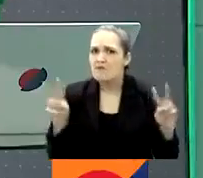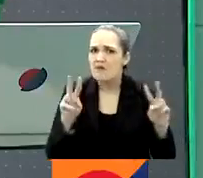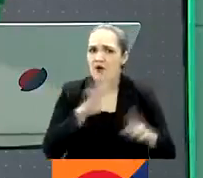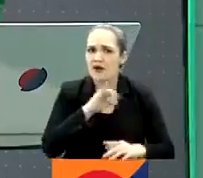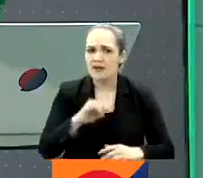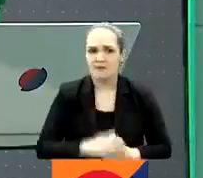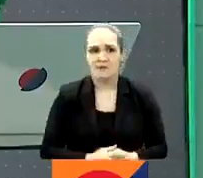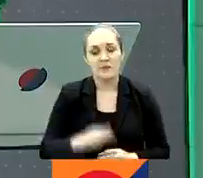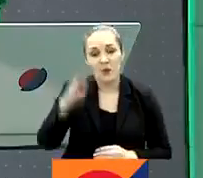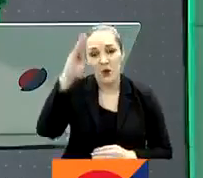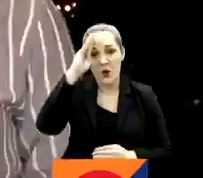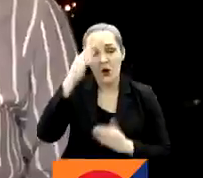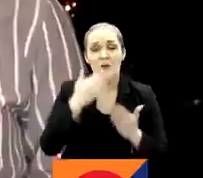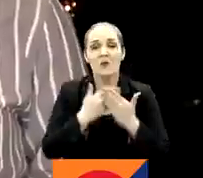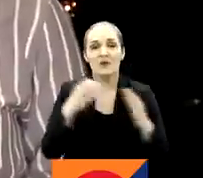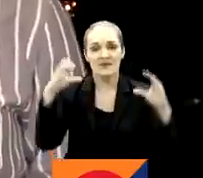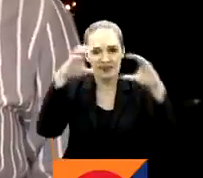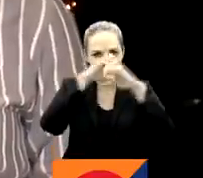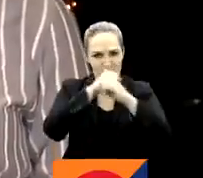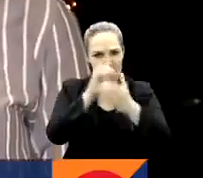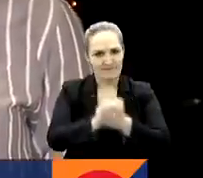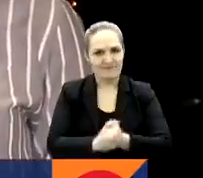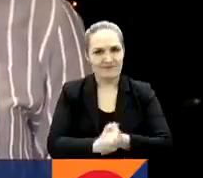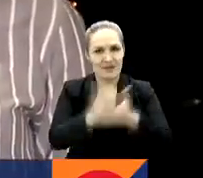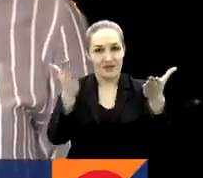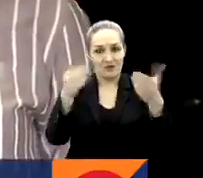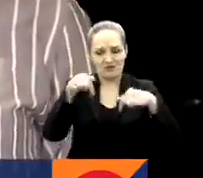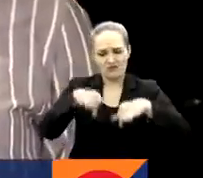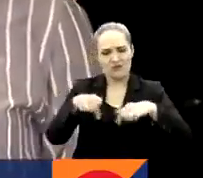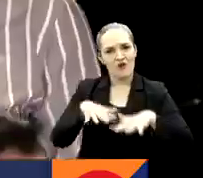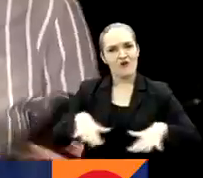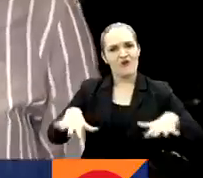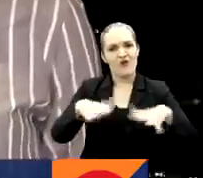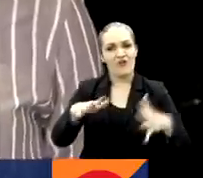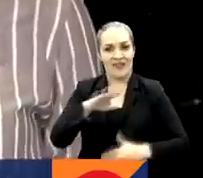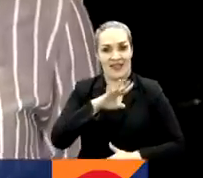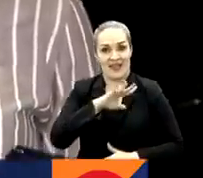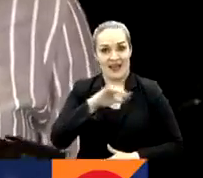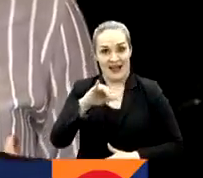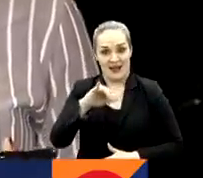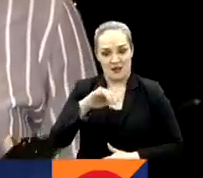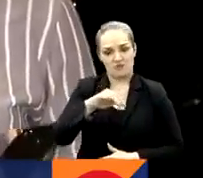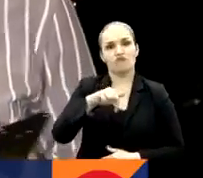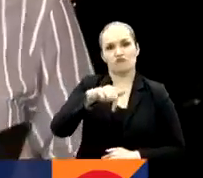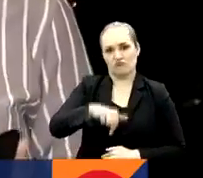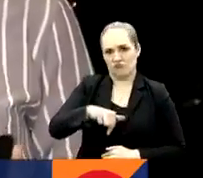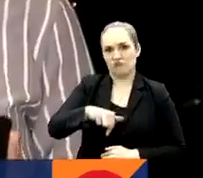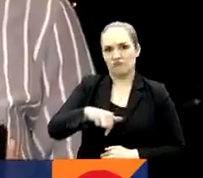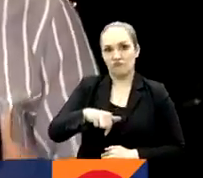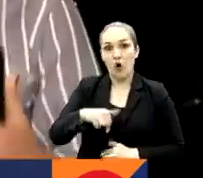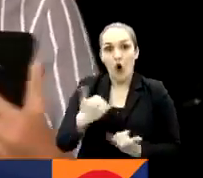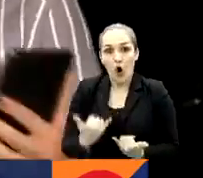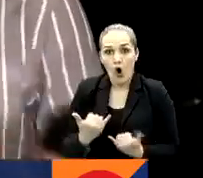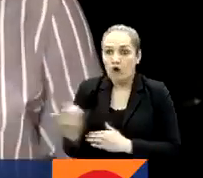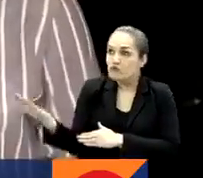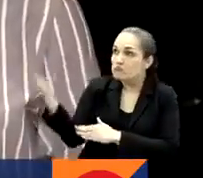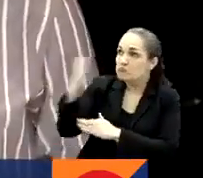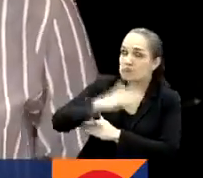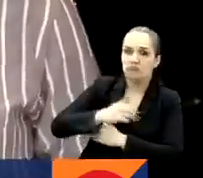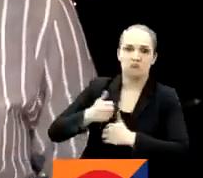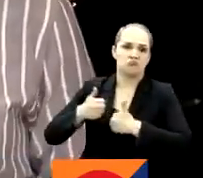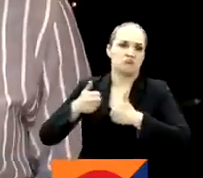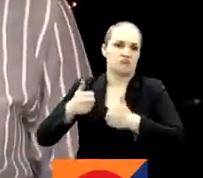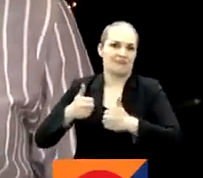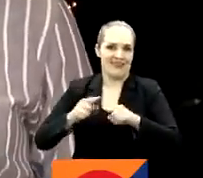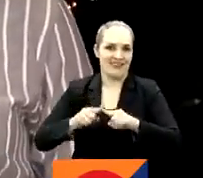Hola, ¿qué tal? Muy buenas noches. Los saludamos desde aquí, desde la ciudad de Cali, en donde hoy se vivió una jornada muchísimo más diferente